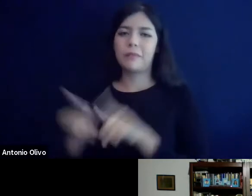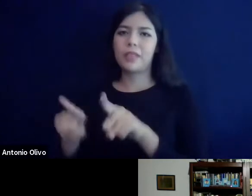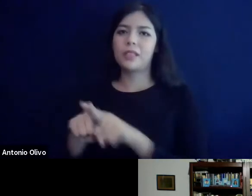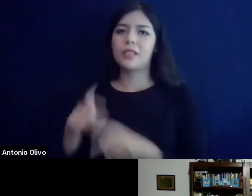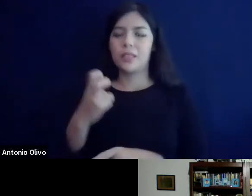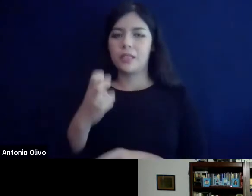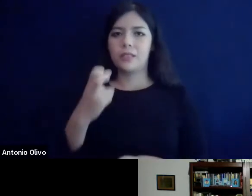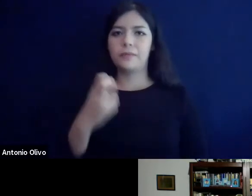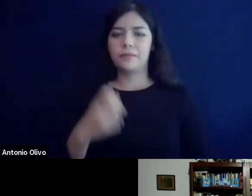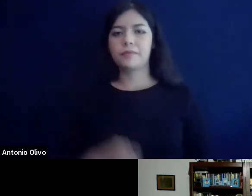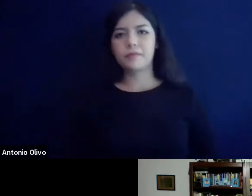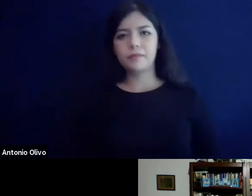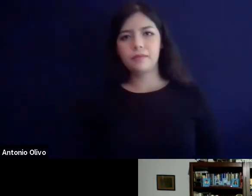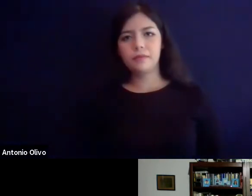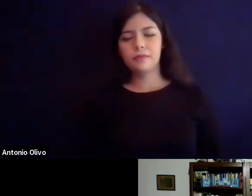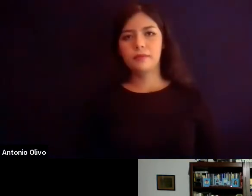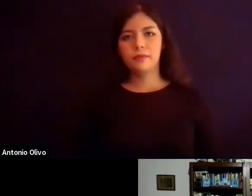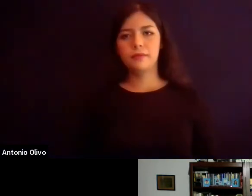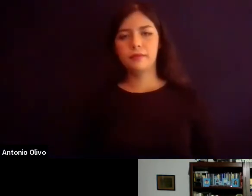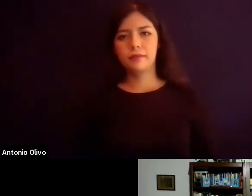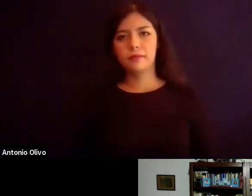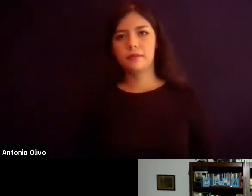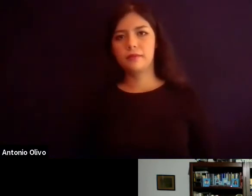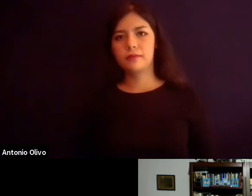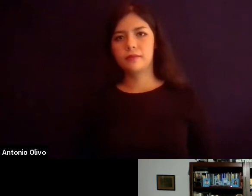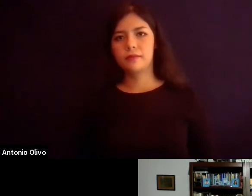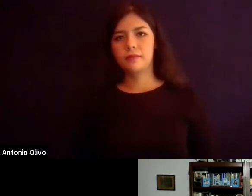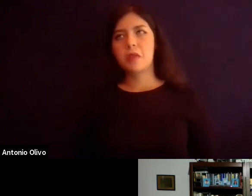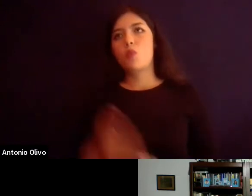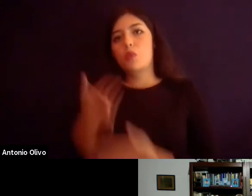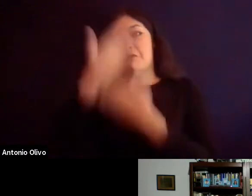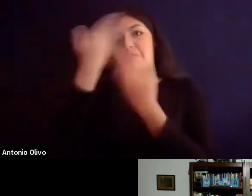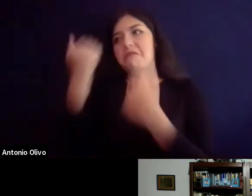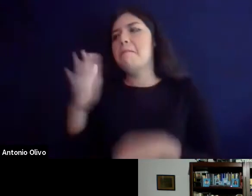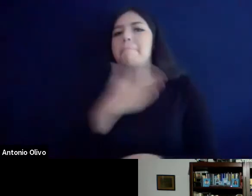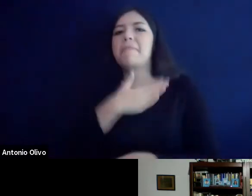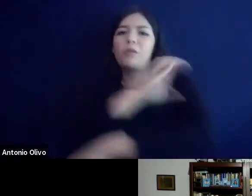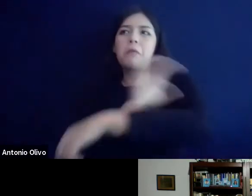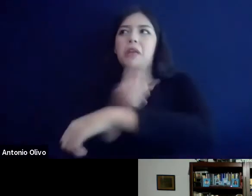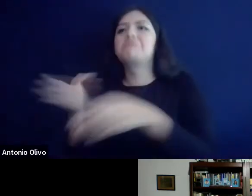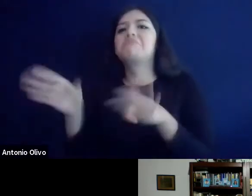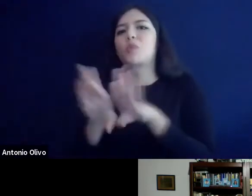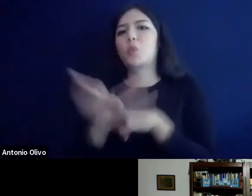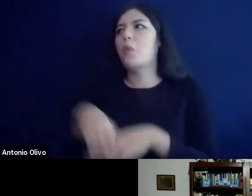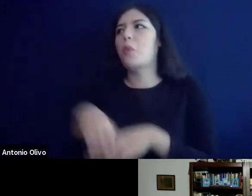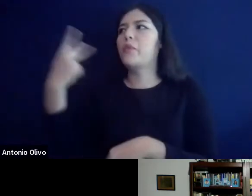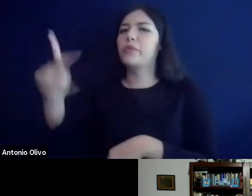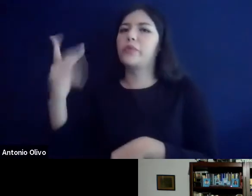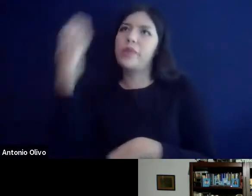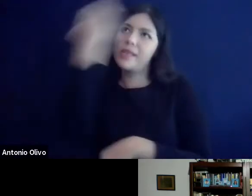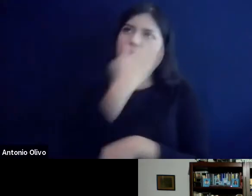después mis compañeros que son, no sé si también les haya tocado vivirlo, no nada más, bueno, a mí me tocó allá en la Universidad de La Habana,